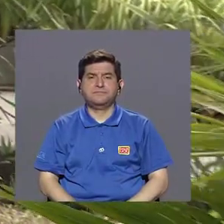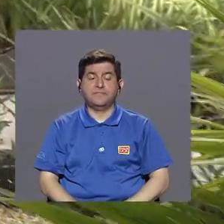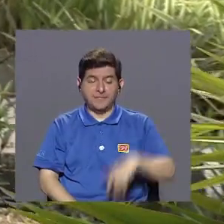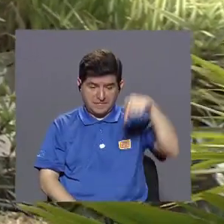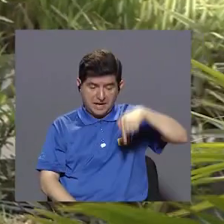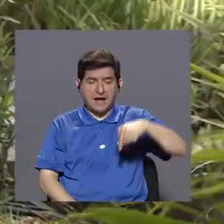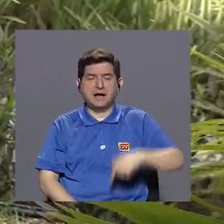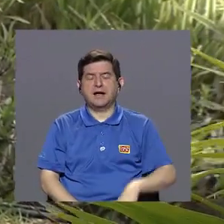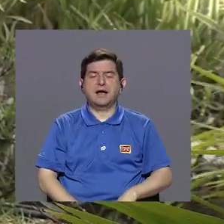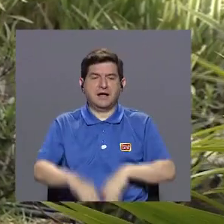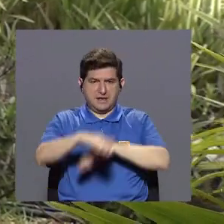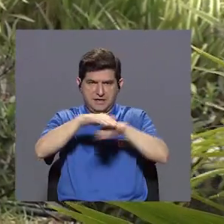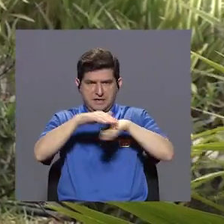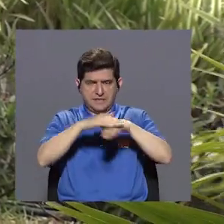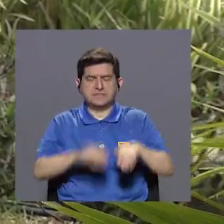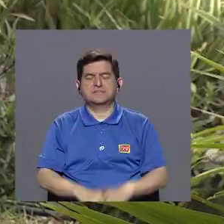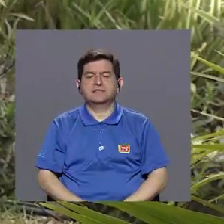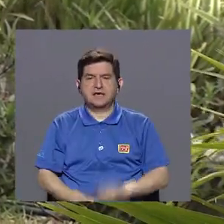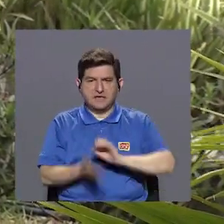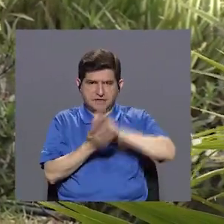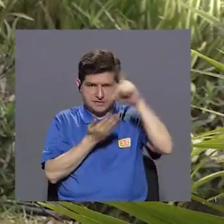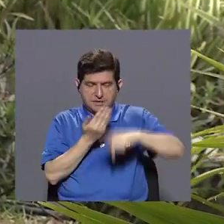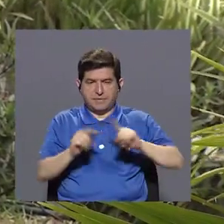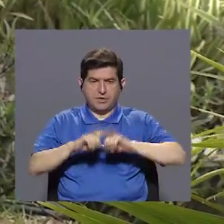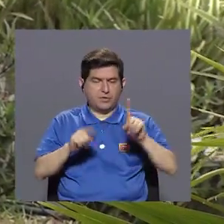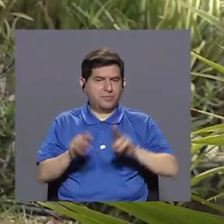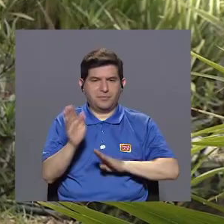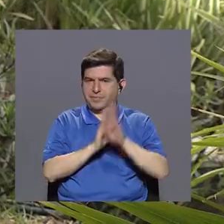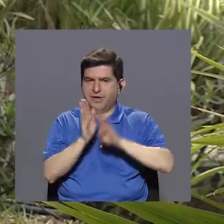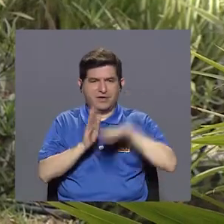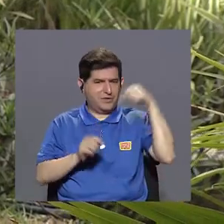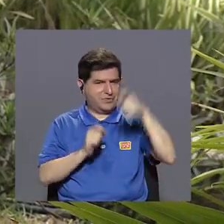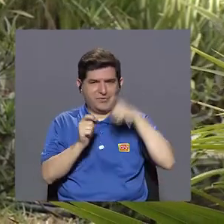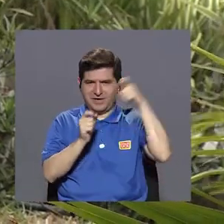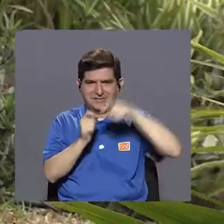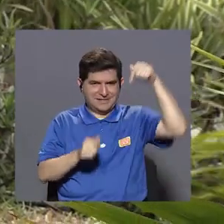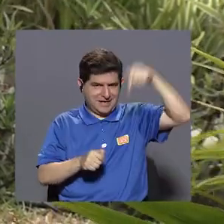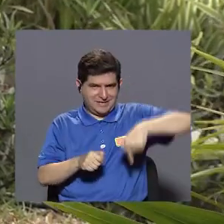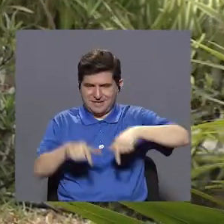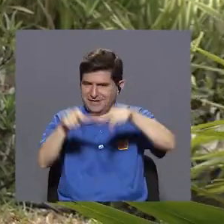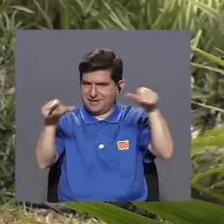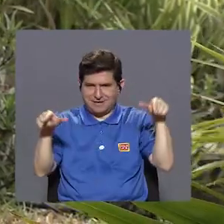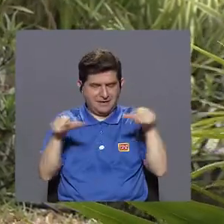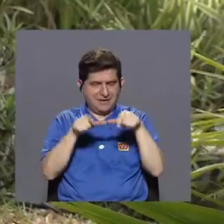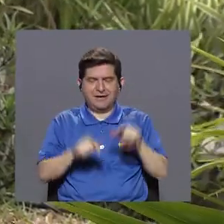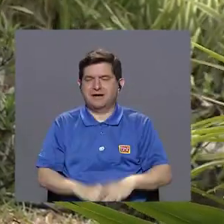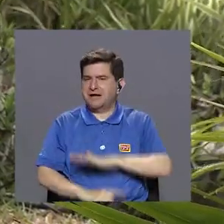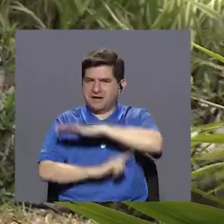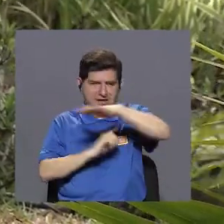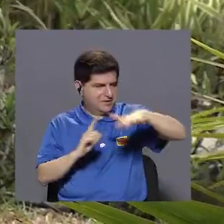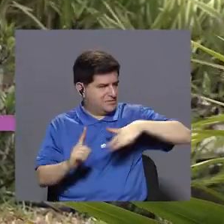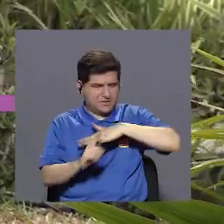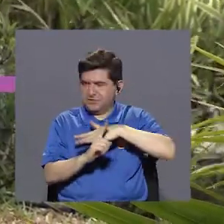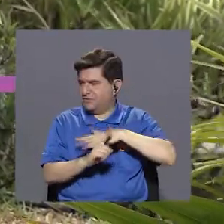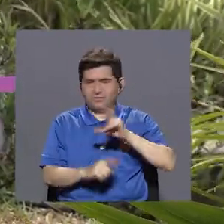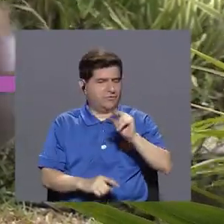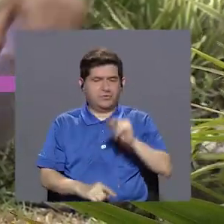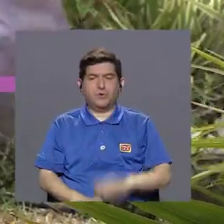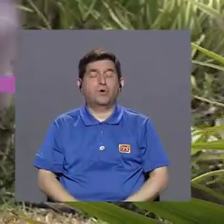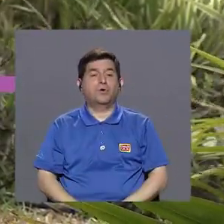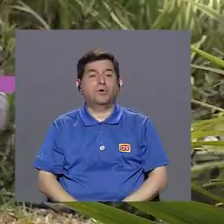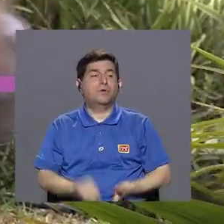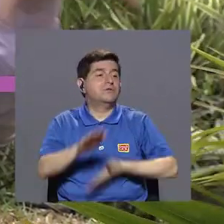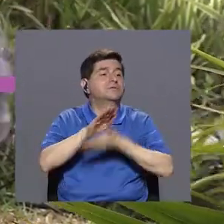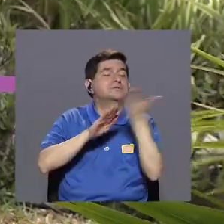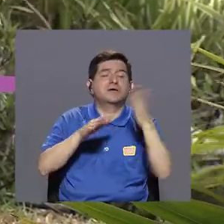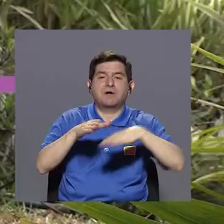son de acá, de la sede de Rodrigo Facio, pero no se desarrollan específicamente aquí, alrededores de la sede. Más bien, se